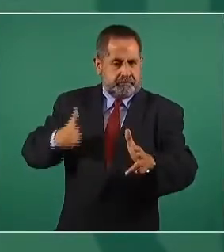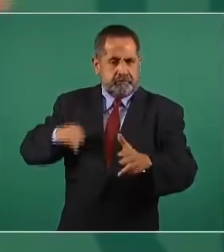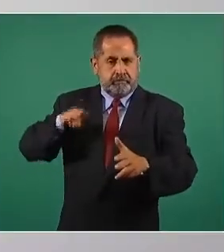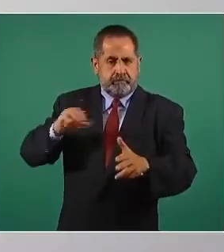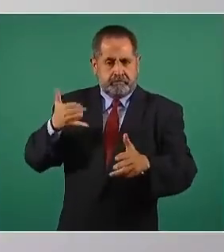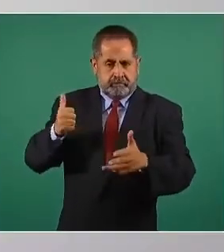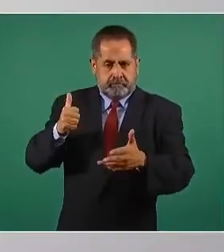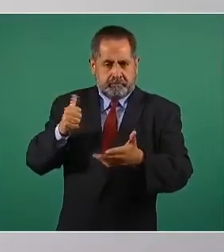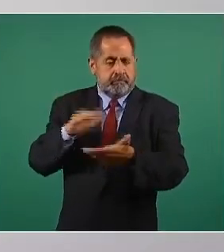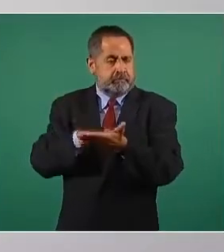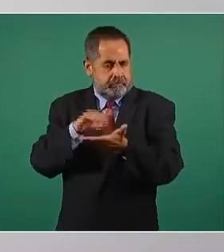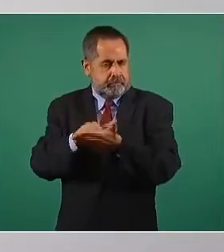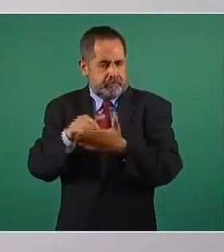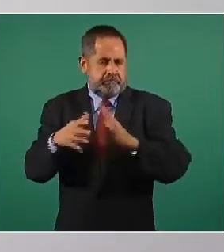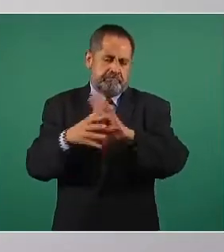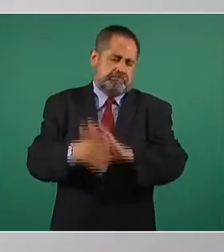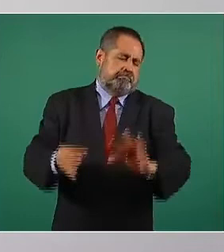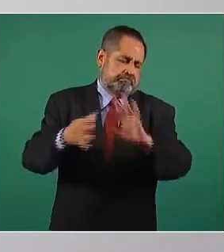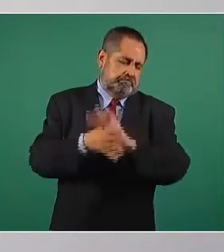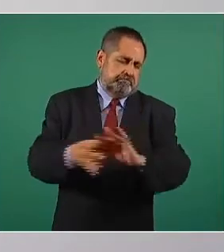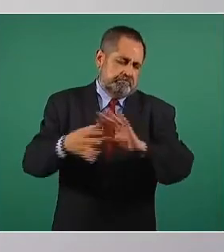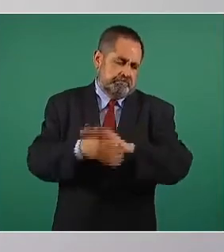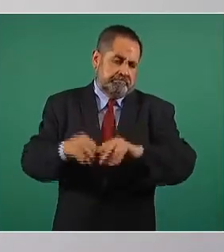fíjense lo que son